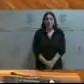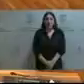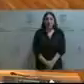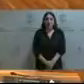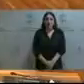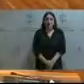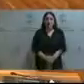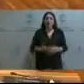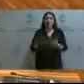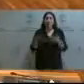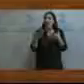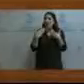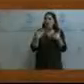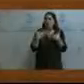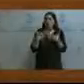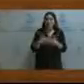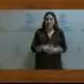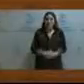Gracias.